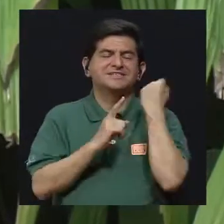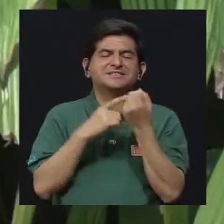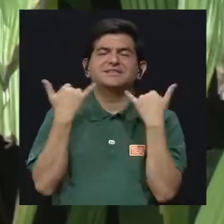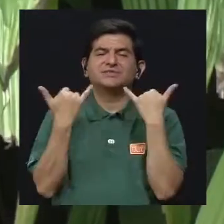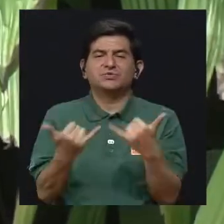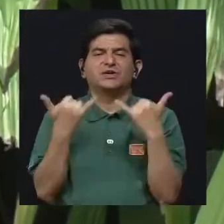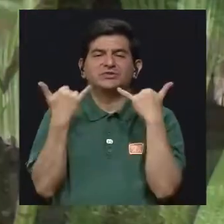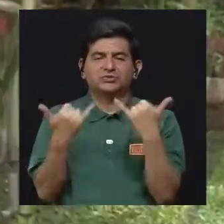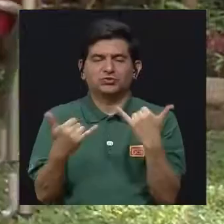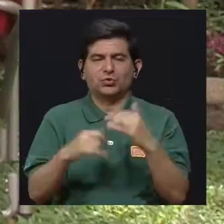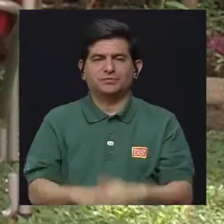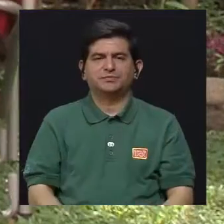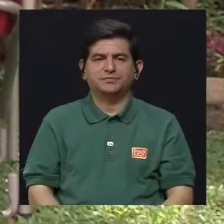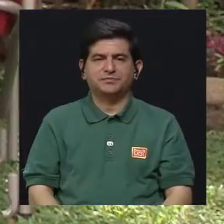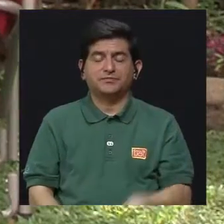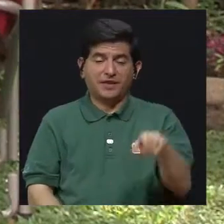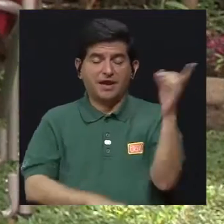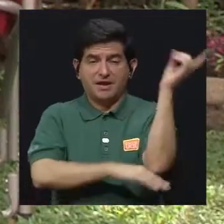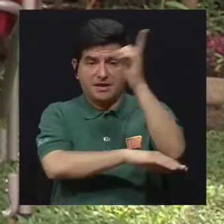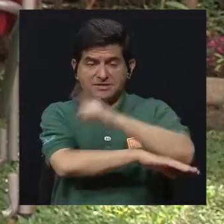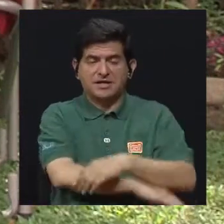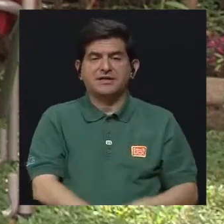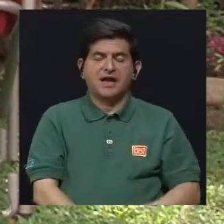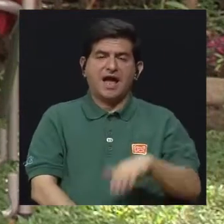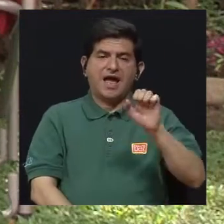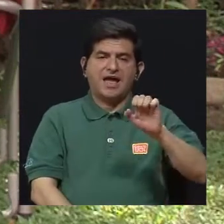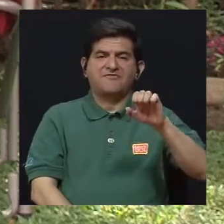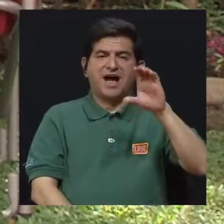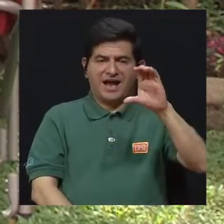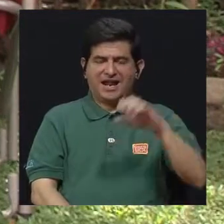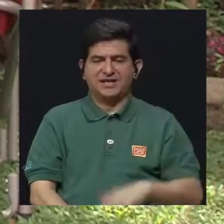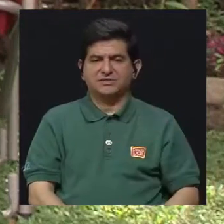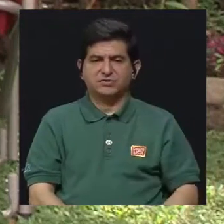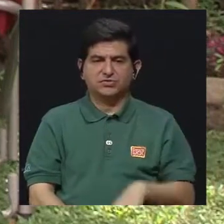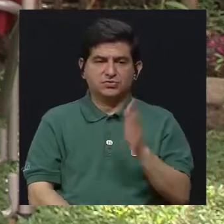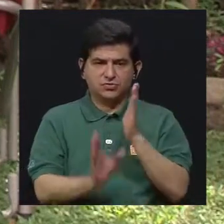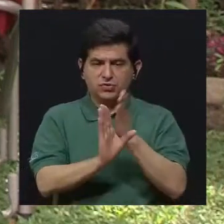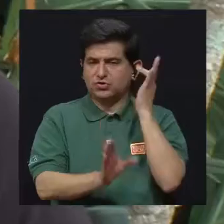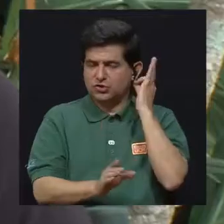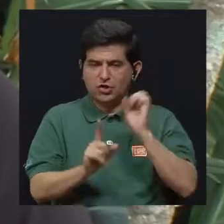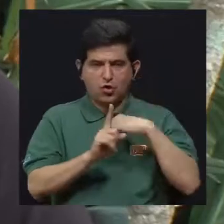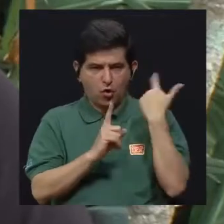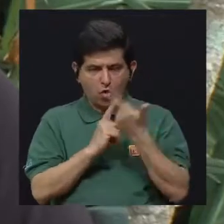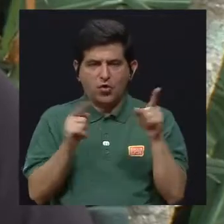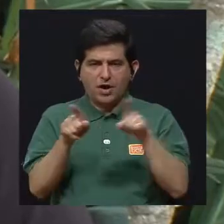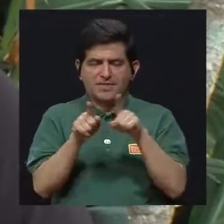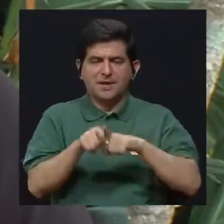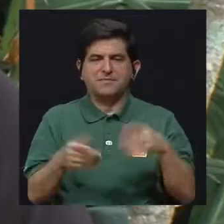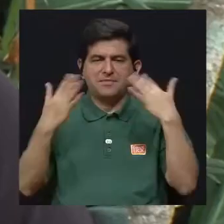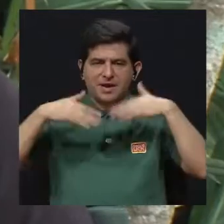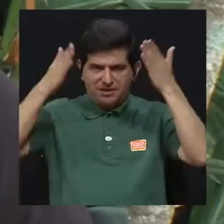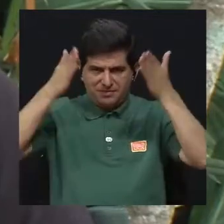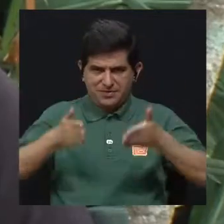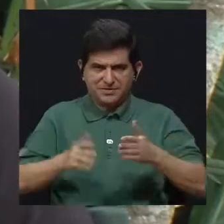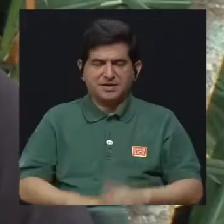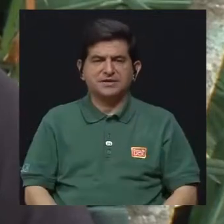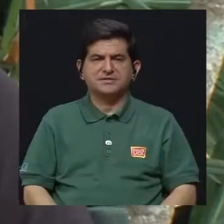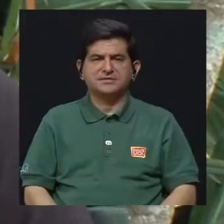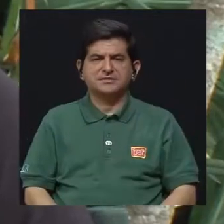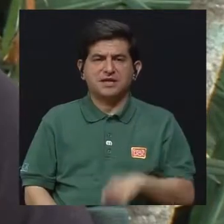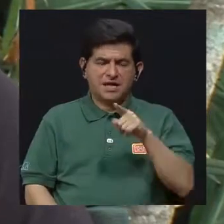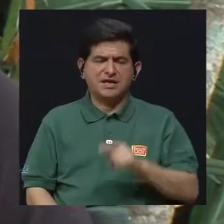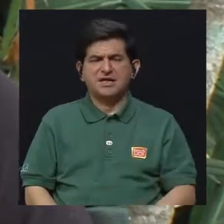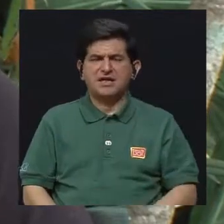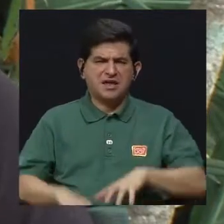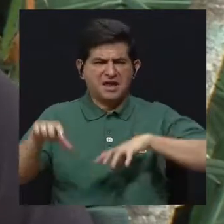situación actual, tenemos el día de hoy a Eva Carazo, quien además de psicóloga social es ecologista y